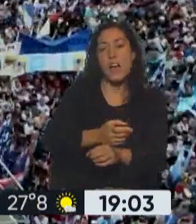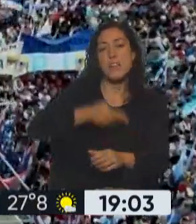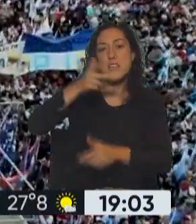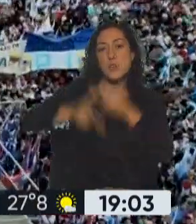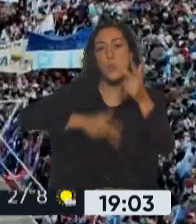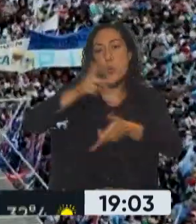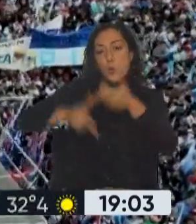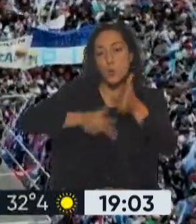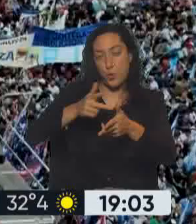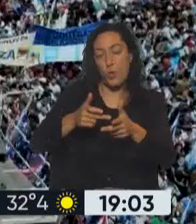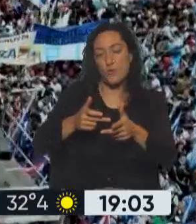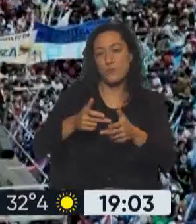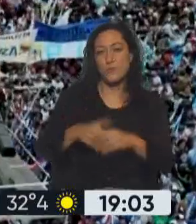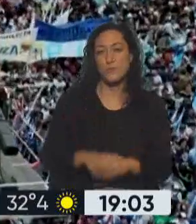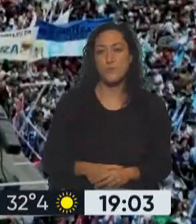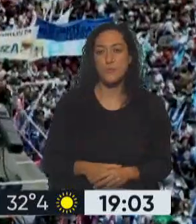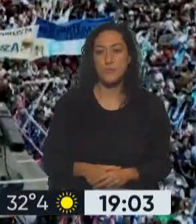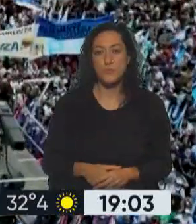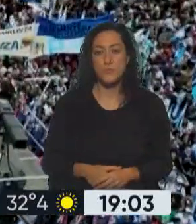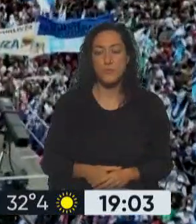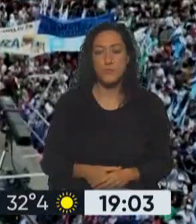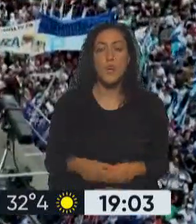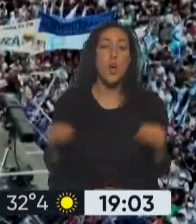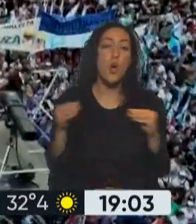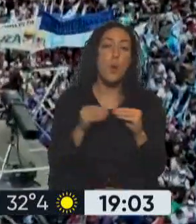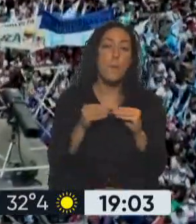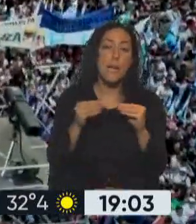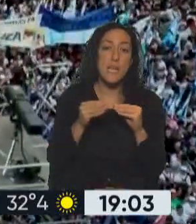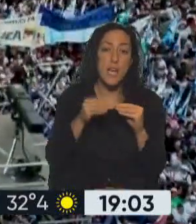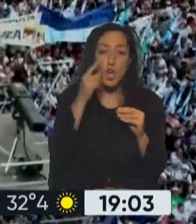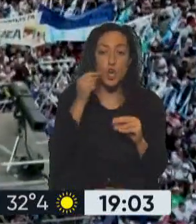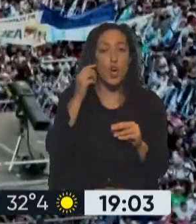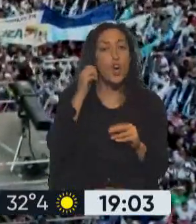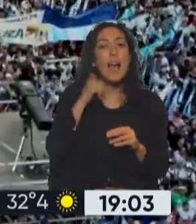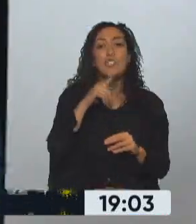discurso. Tenemos allí en el lugar trabajando a nuestro compañero Gastón Zulás. Ahí va.